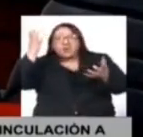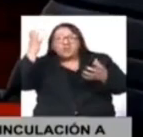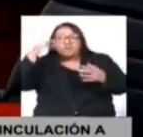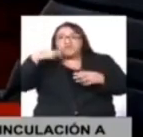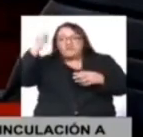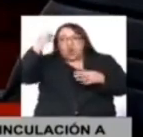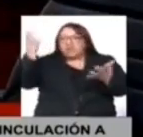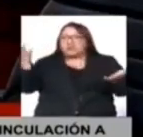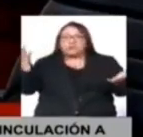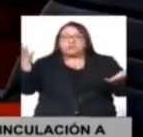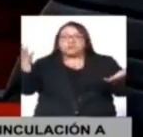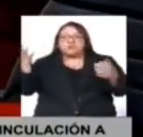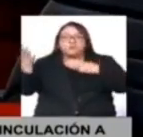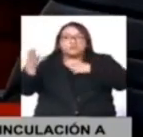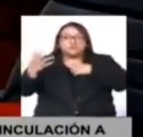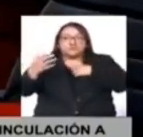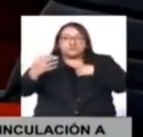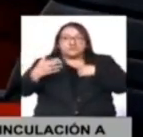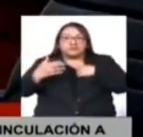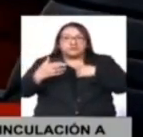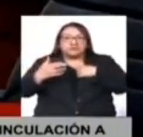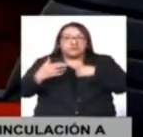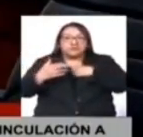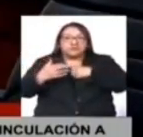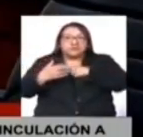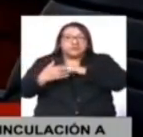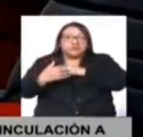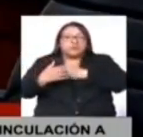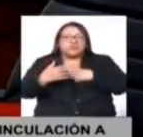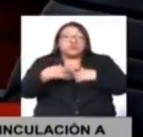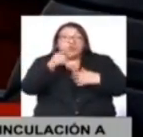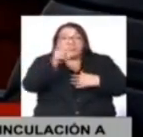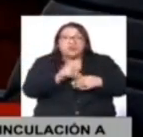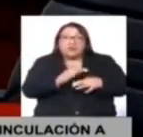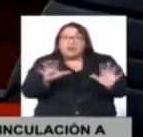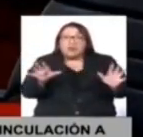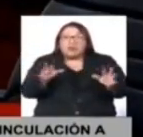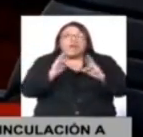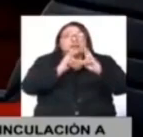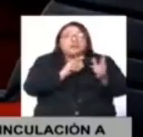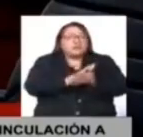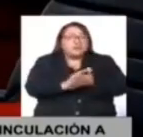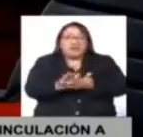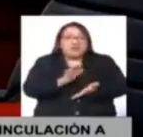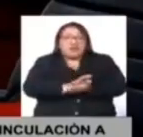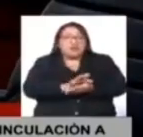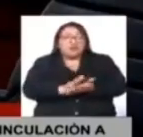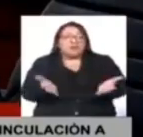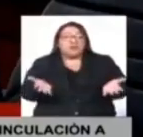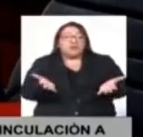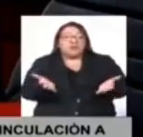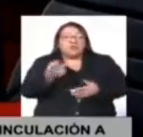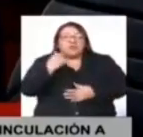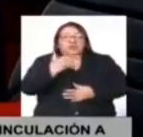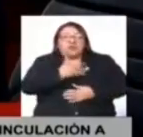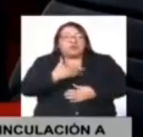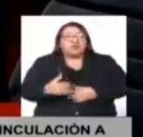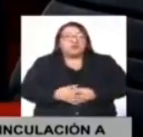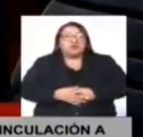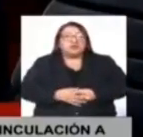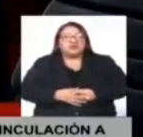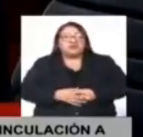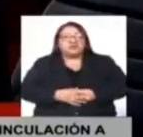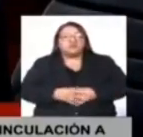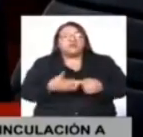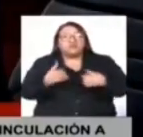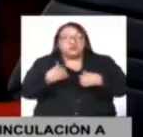a la Junta Nacional de Justicia, al Congreso de la República, que mediten bien sus decisiones y las tomen calmadamente.